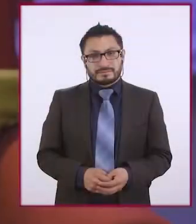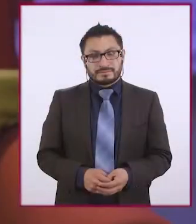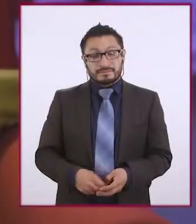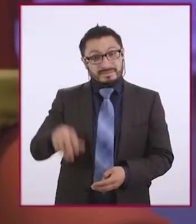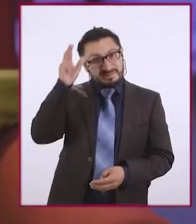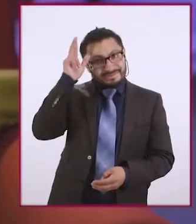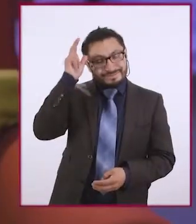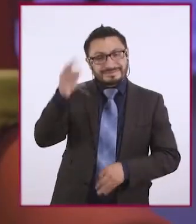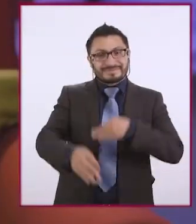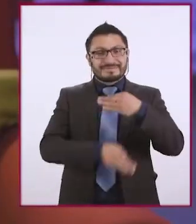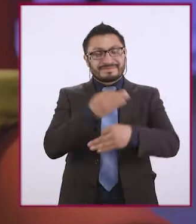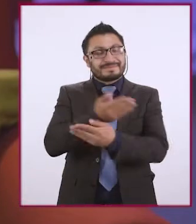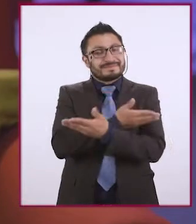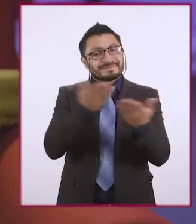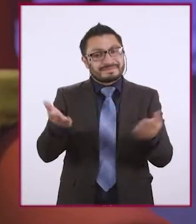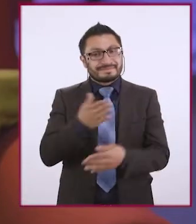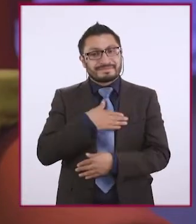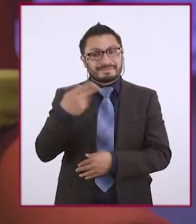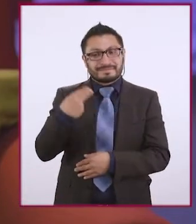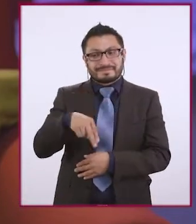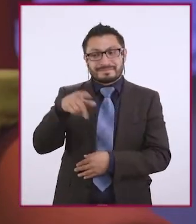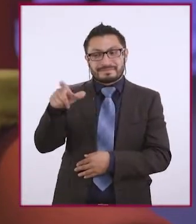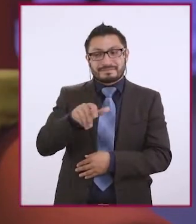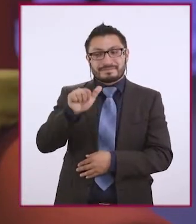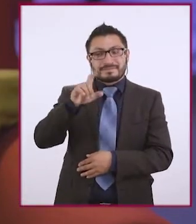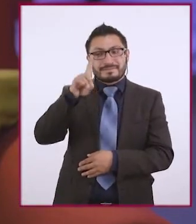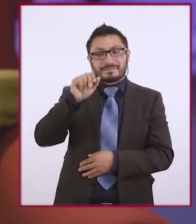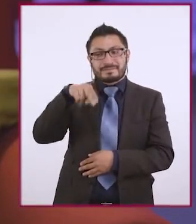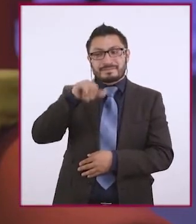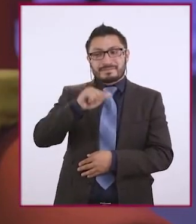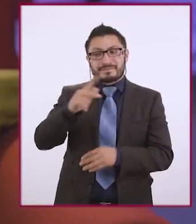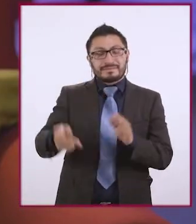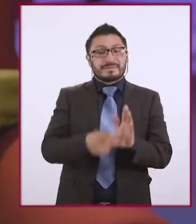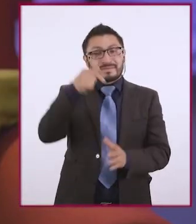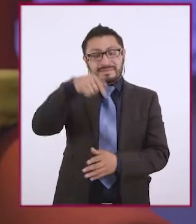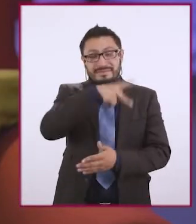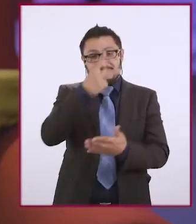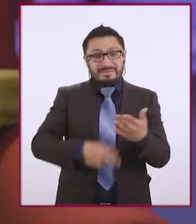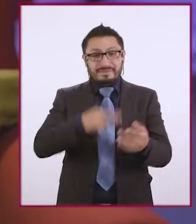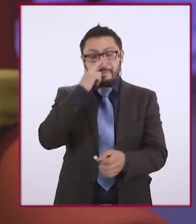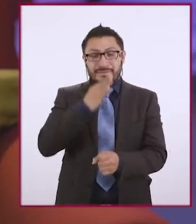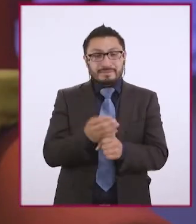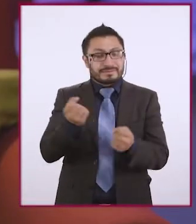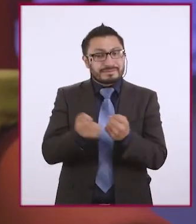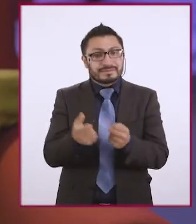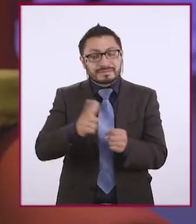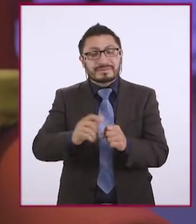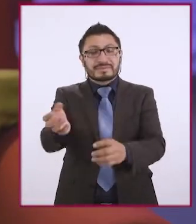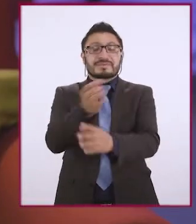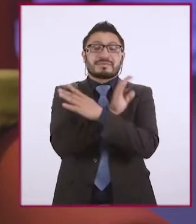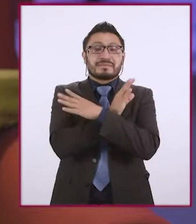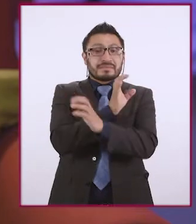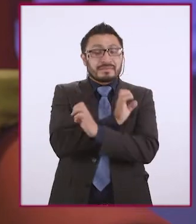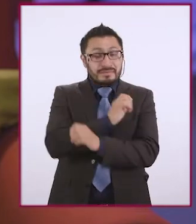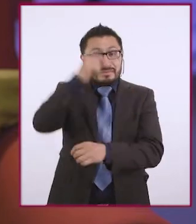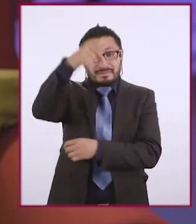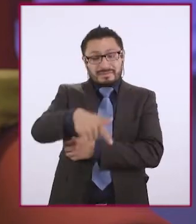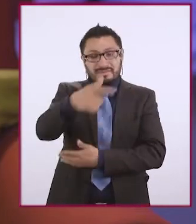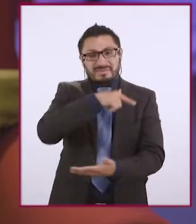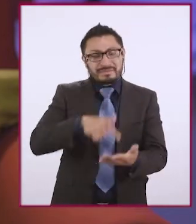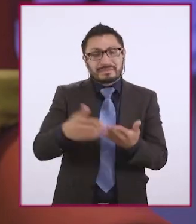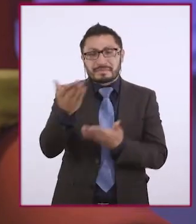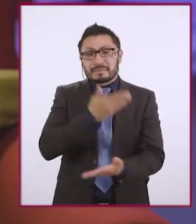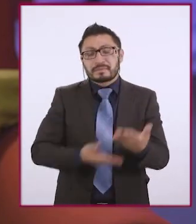Hola a todas y todos. Soy Shadani, de nuevo en este programa de responsabilidad social, cívica y ética. Encuentro donde compartimos